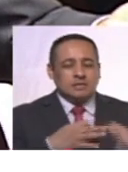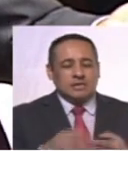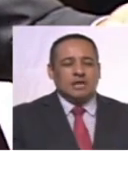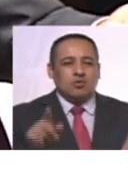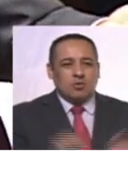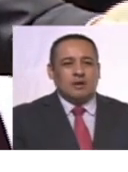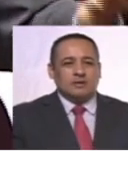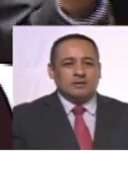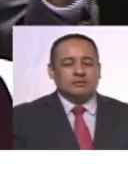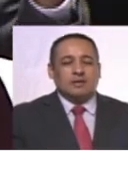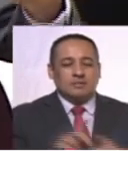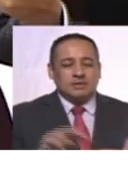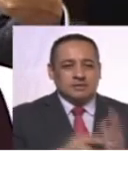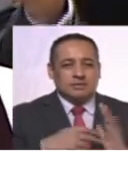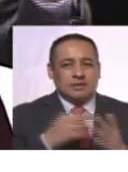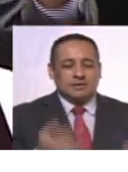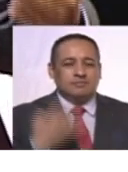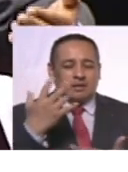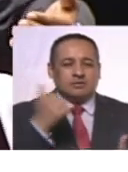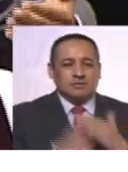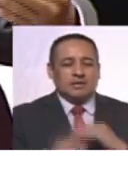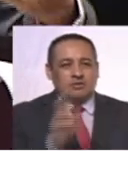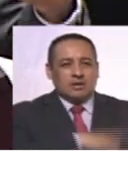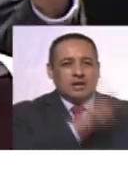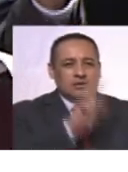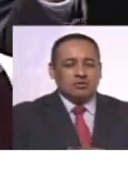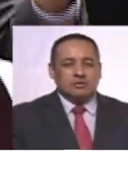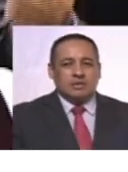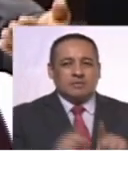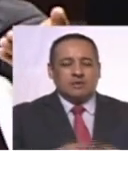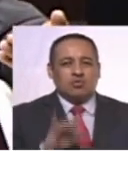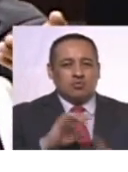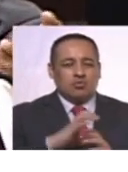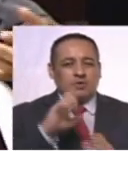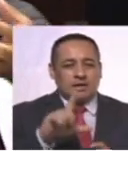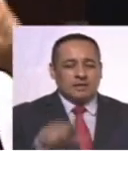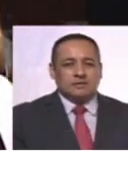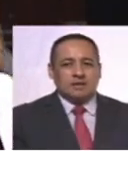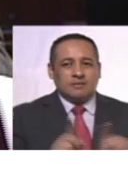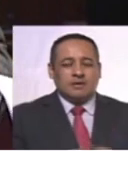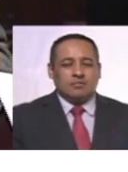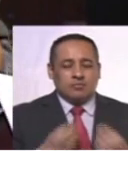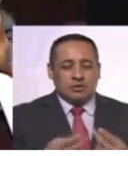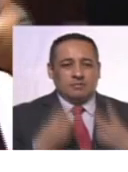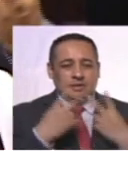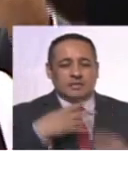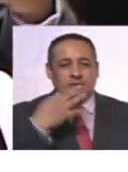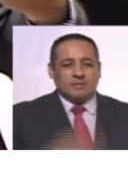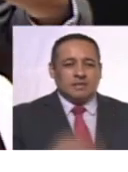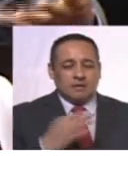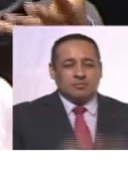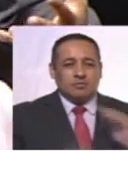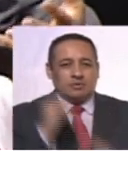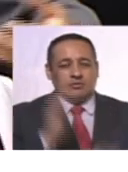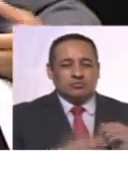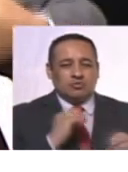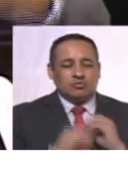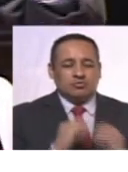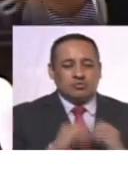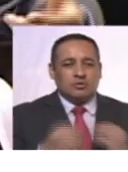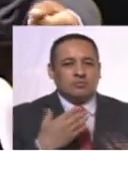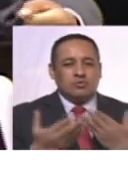mismo. Esto se está esperando en las regiones y se está esperando en las UGELs también, porque prácticamente la reestructuración,